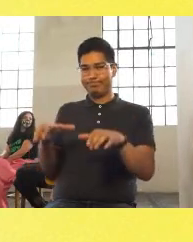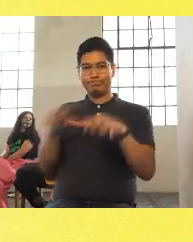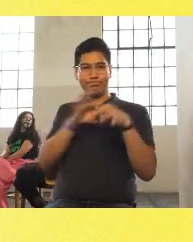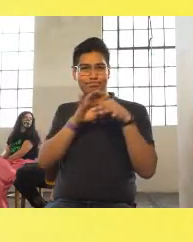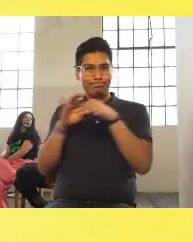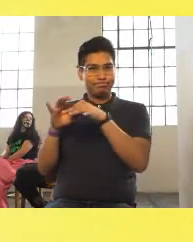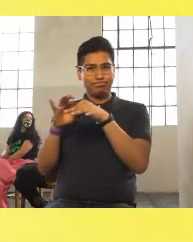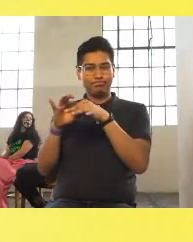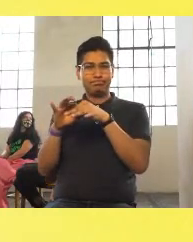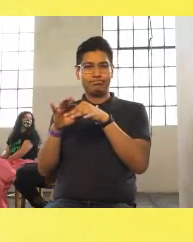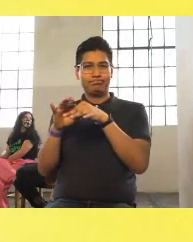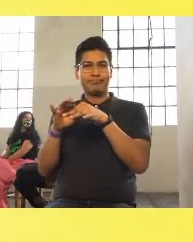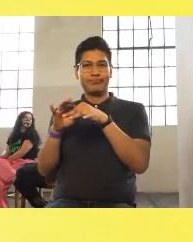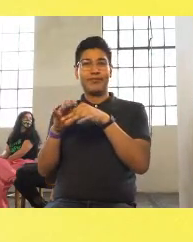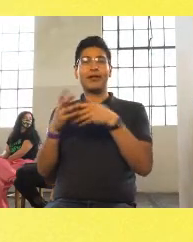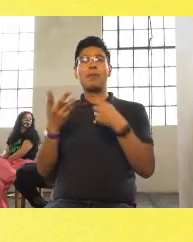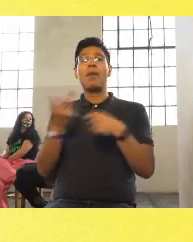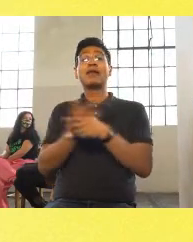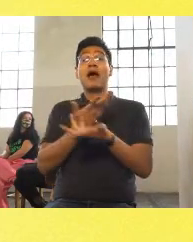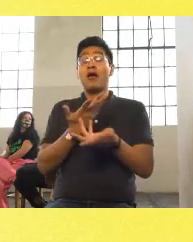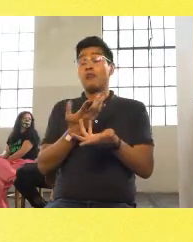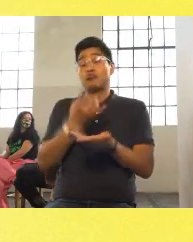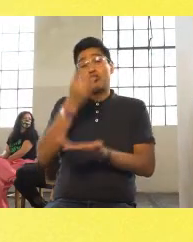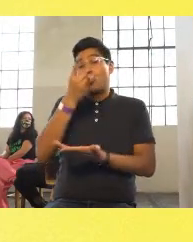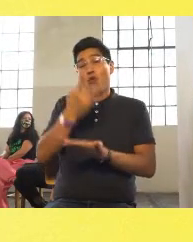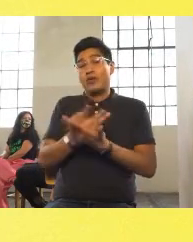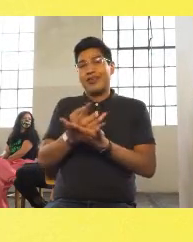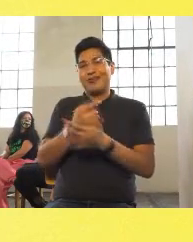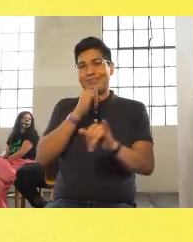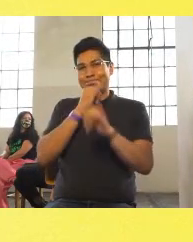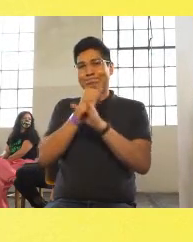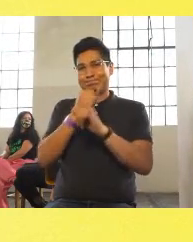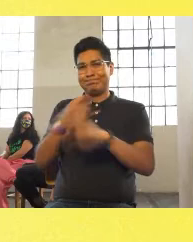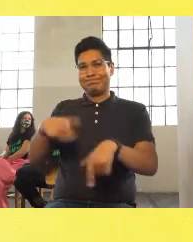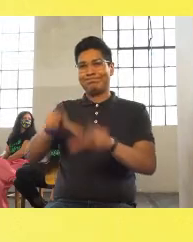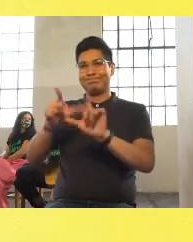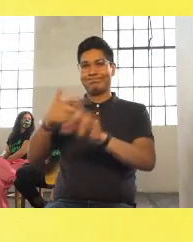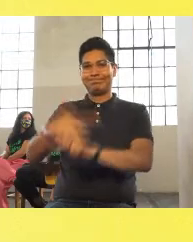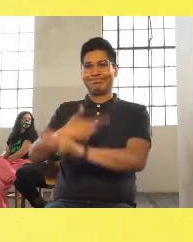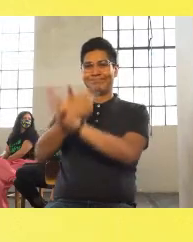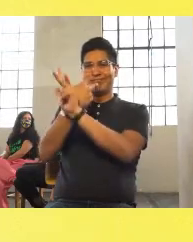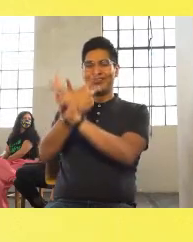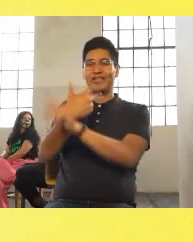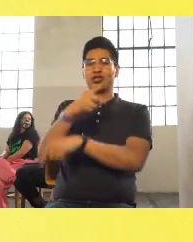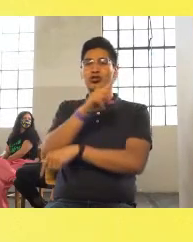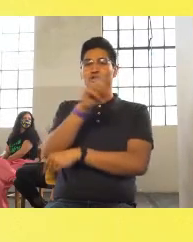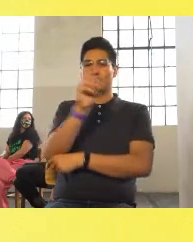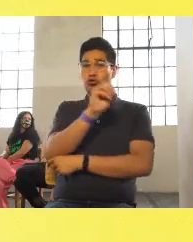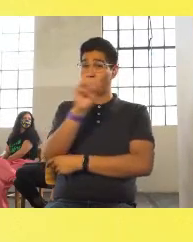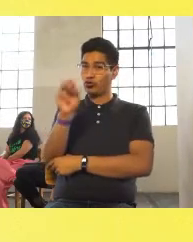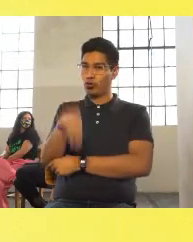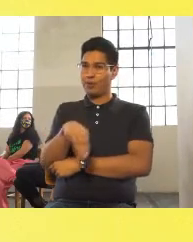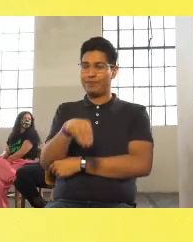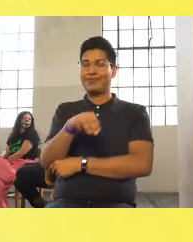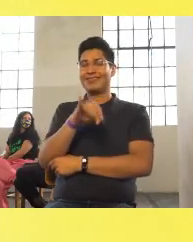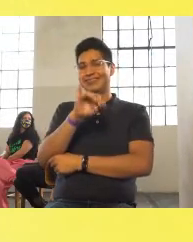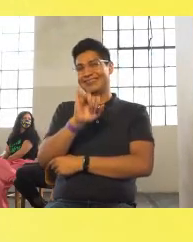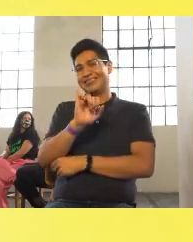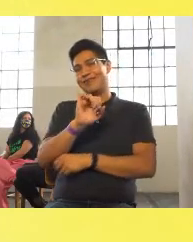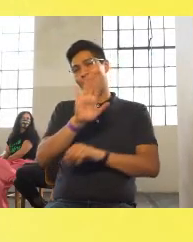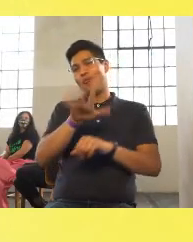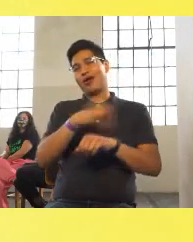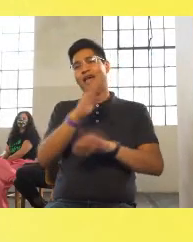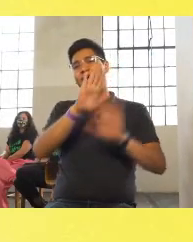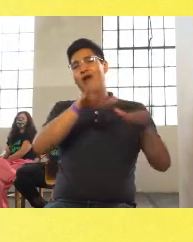unidas y pues no había de otra más que el Zoom, ¿no? O sea, porque era, o sea, pandemia, no salgas, coronavirus, te vas a morir,